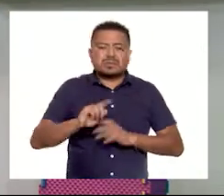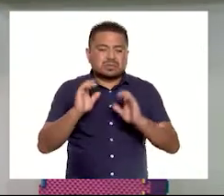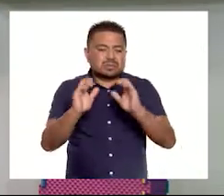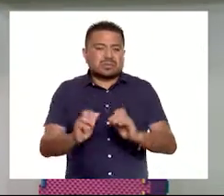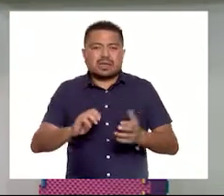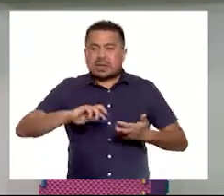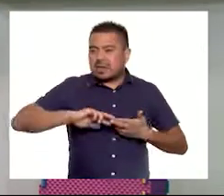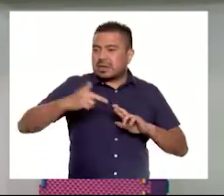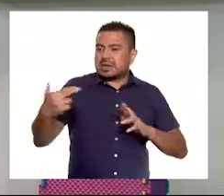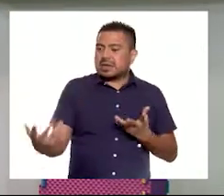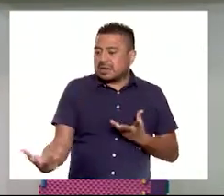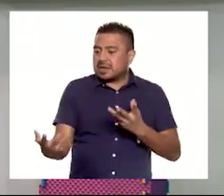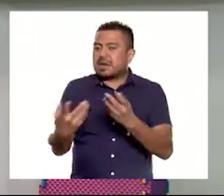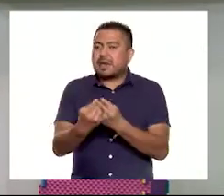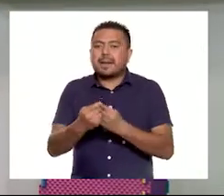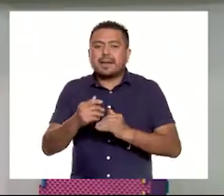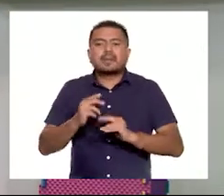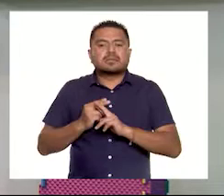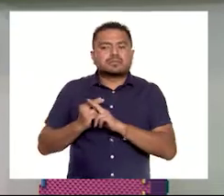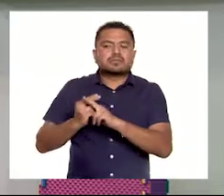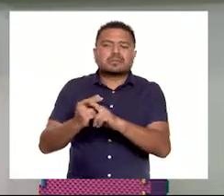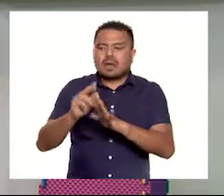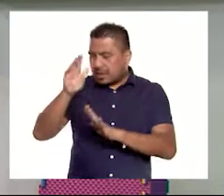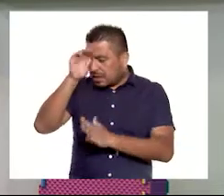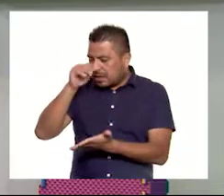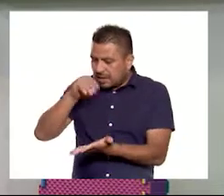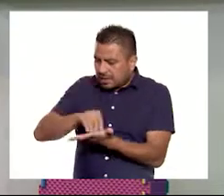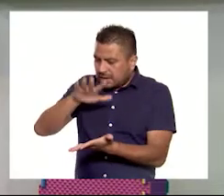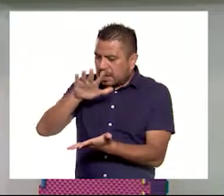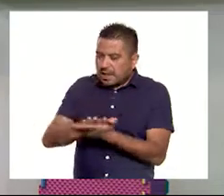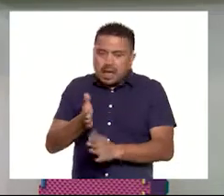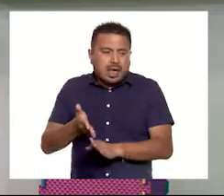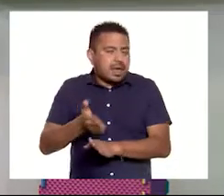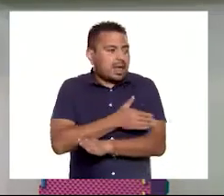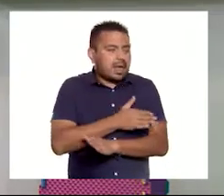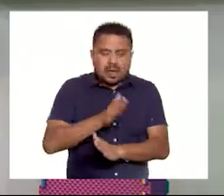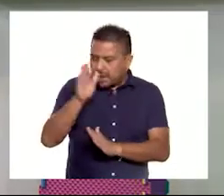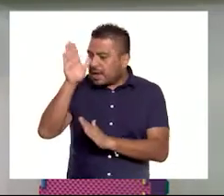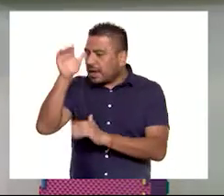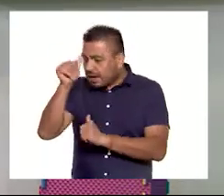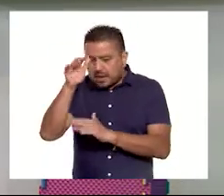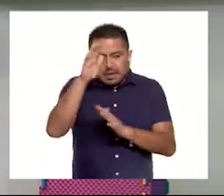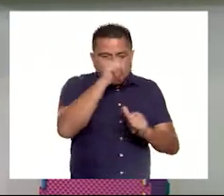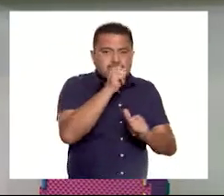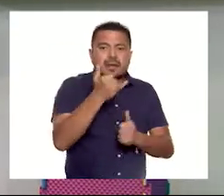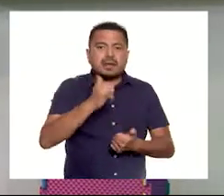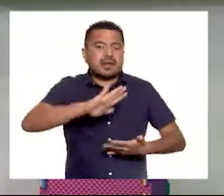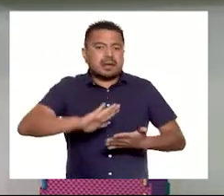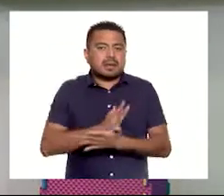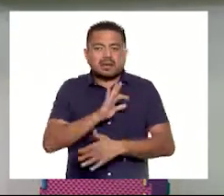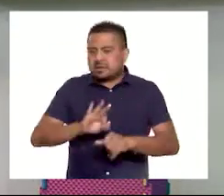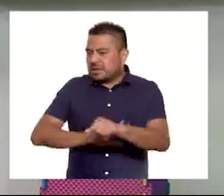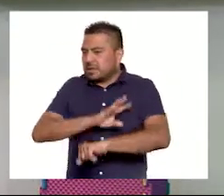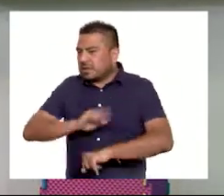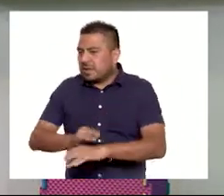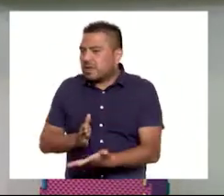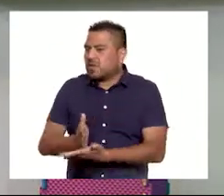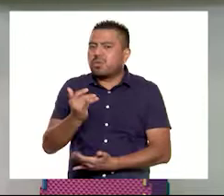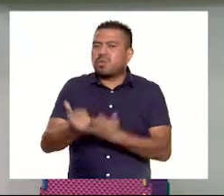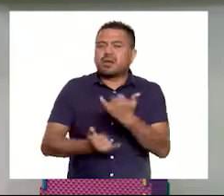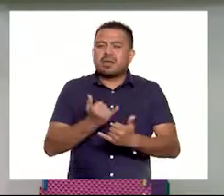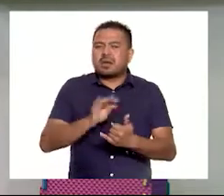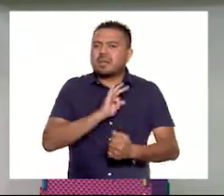esta relación manteniendo los acuerdos que antes ya habían llegado y que no permitan que el